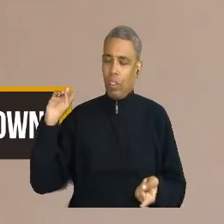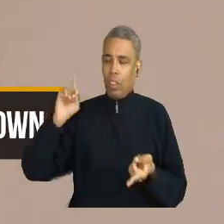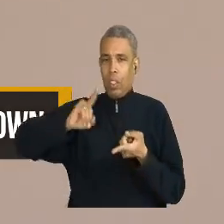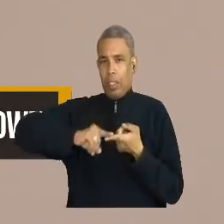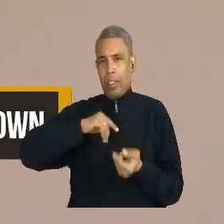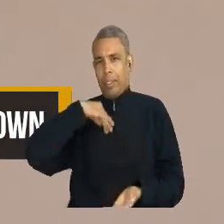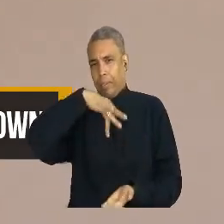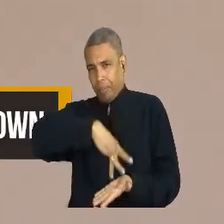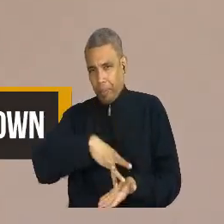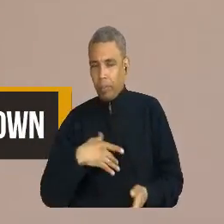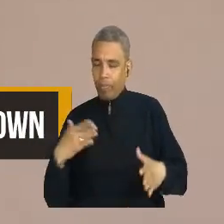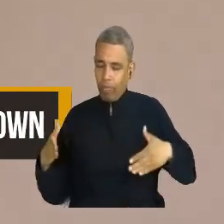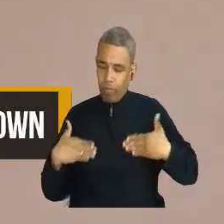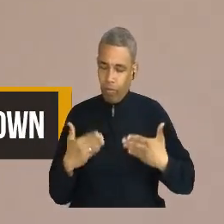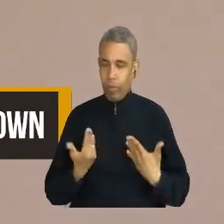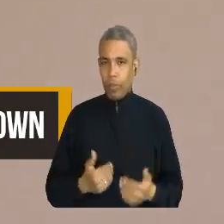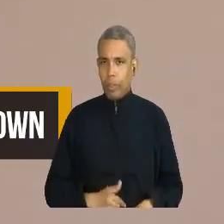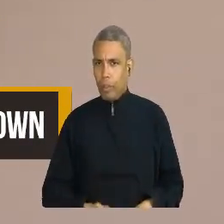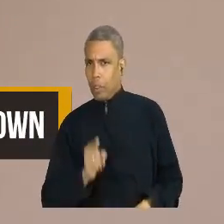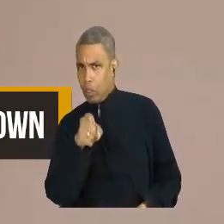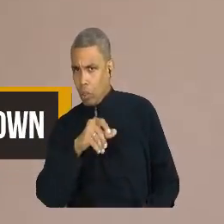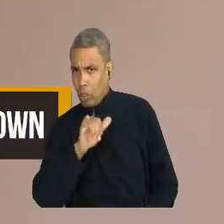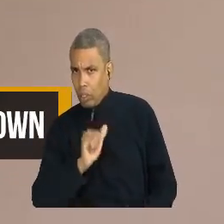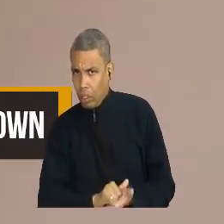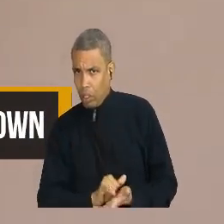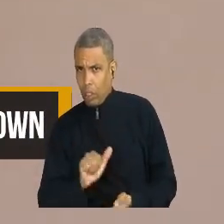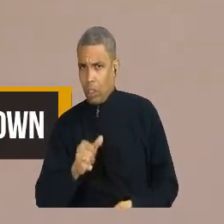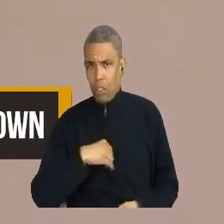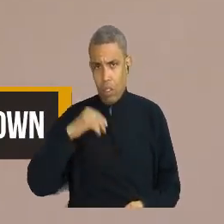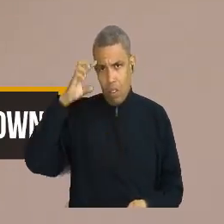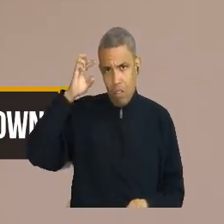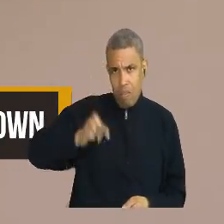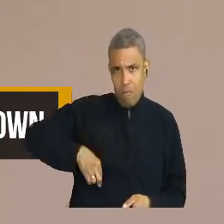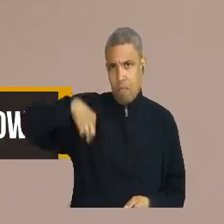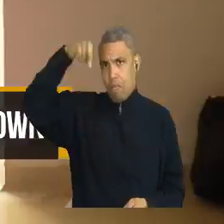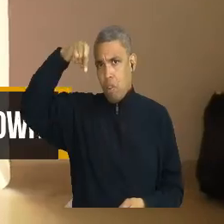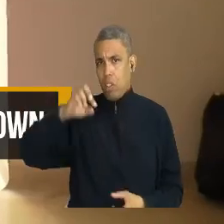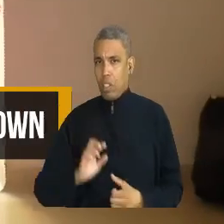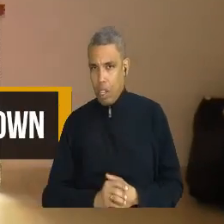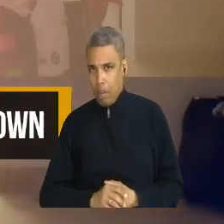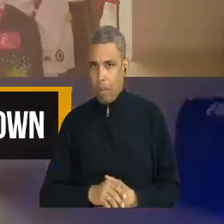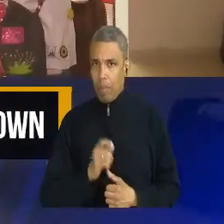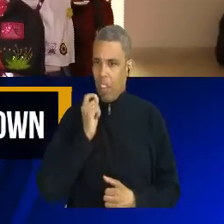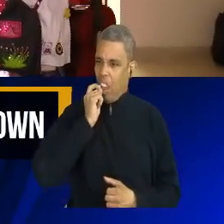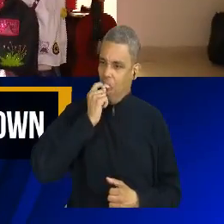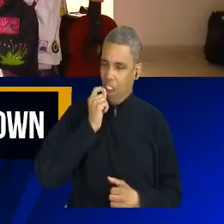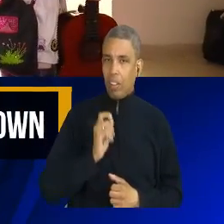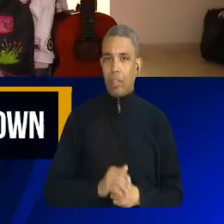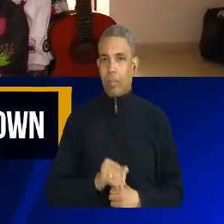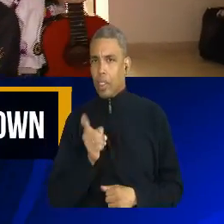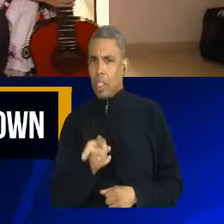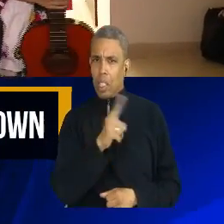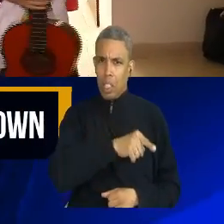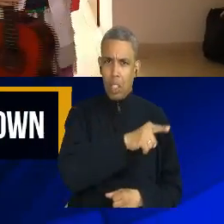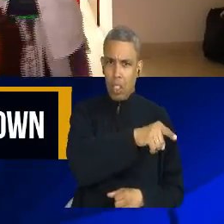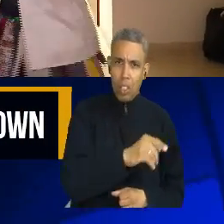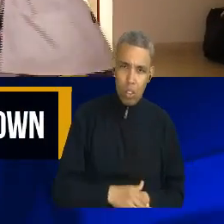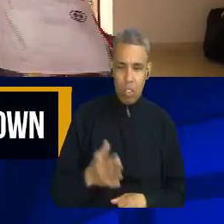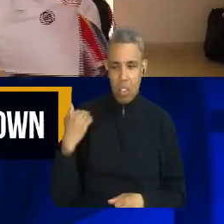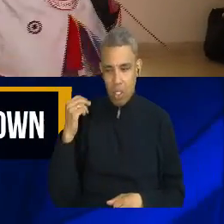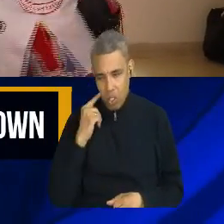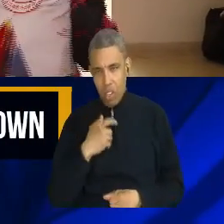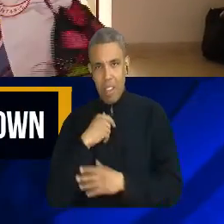de odontología. Ah, tienes que ver con la medicina. ¿Y la doctora Mayes? Yo soy fisioterapeuta y me especialicé en la terapia de la risa. Qué